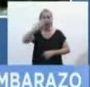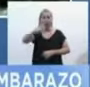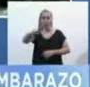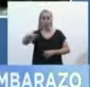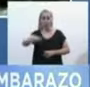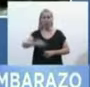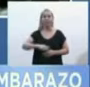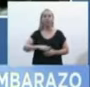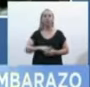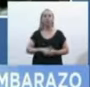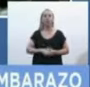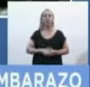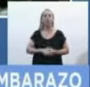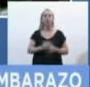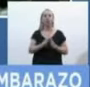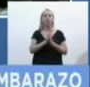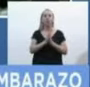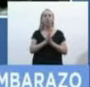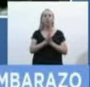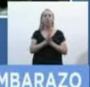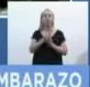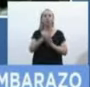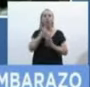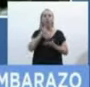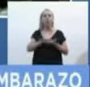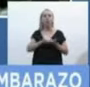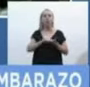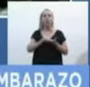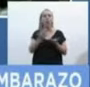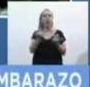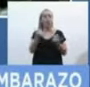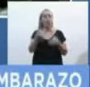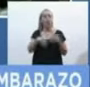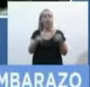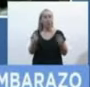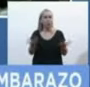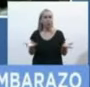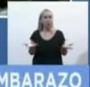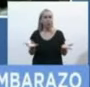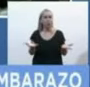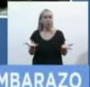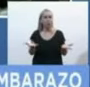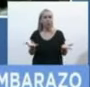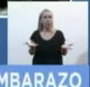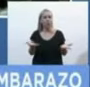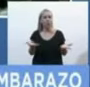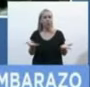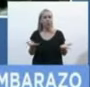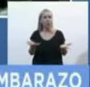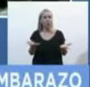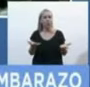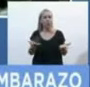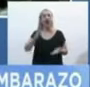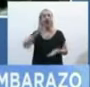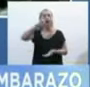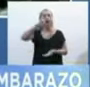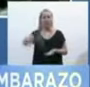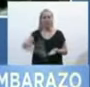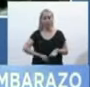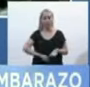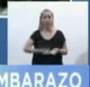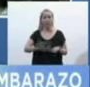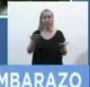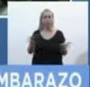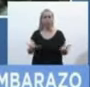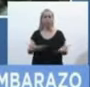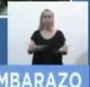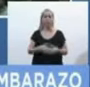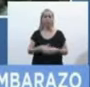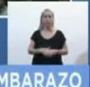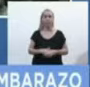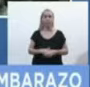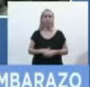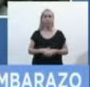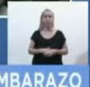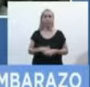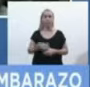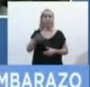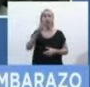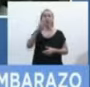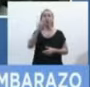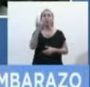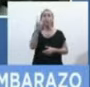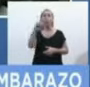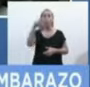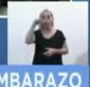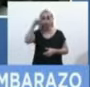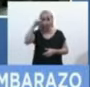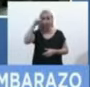espera por la reglamentación o apelación será motivo de un nuevo relato que volverá a generar una suerte de